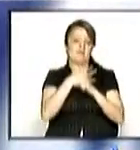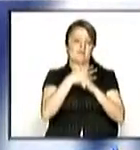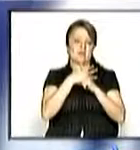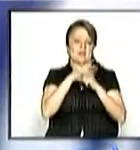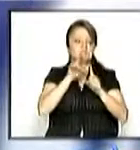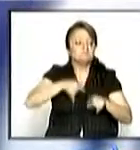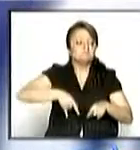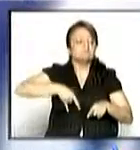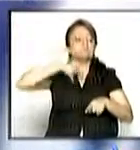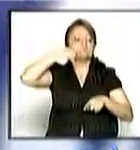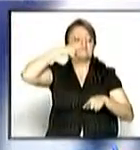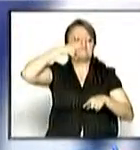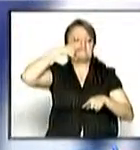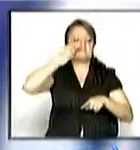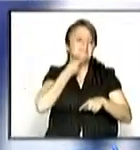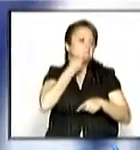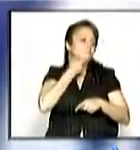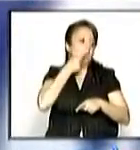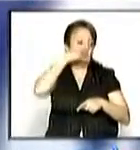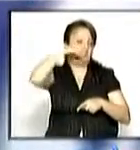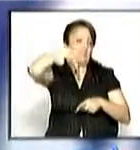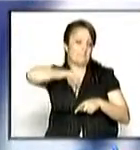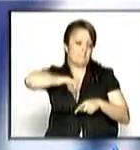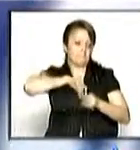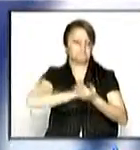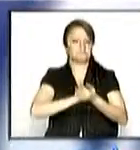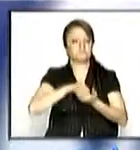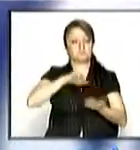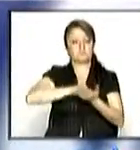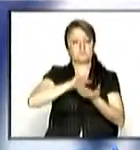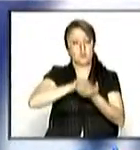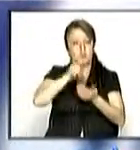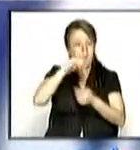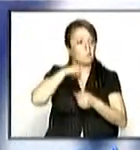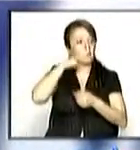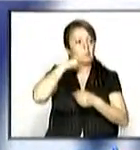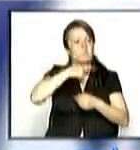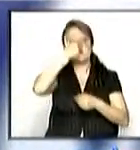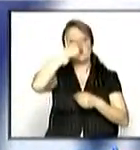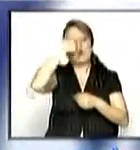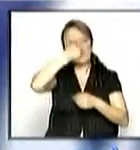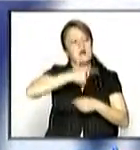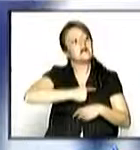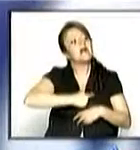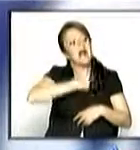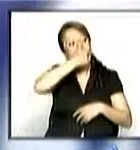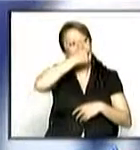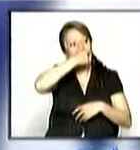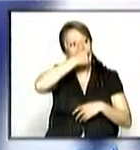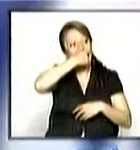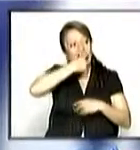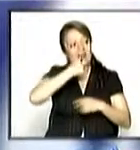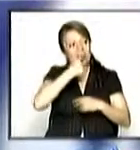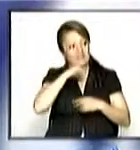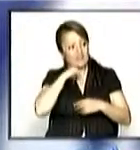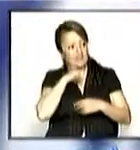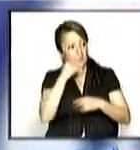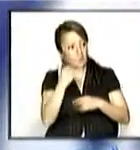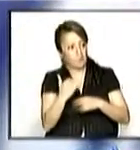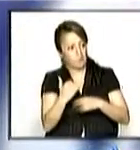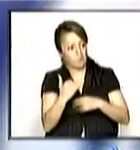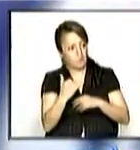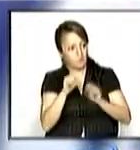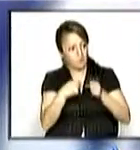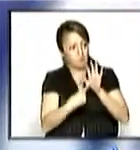aéreas superiores. Entonces hay prótesis como las que tenemos acá, que podemos ver, que las tenemos aquí en este